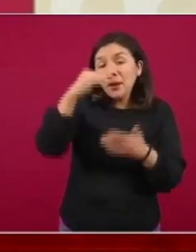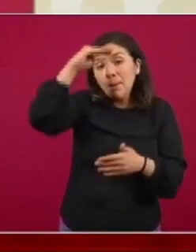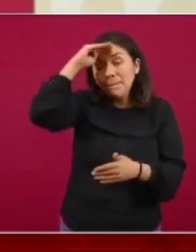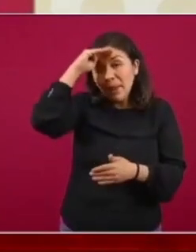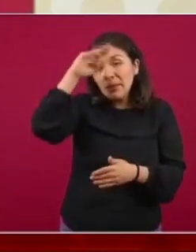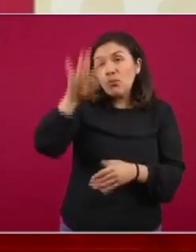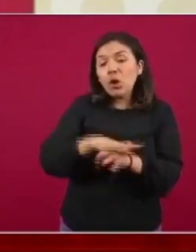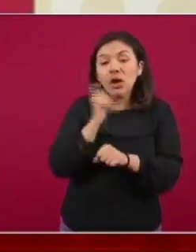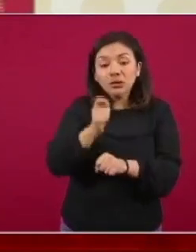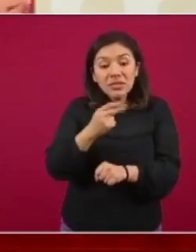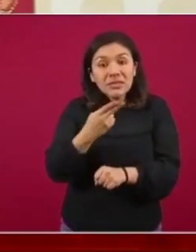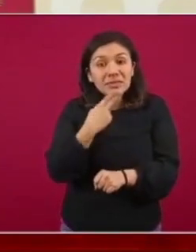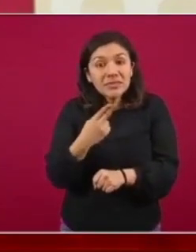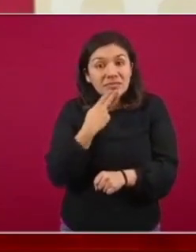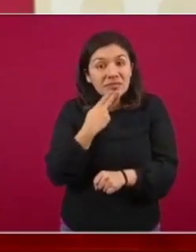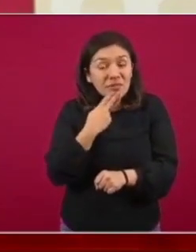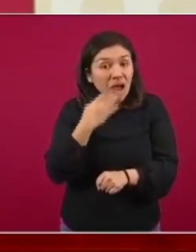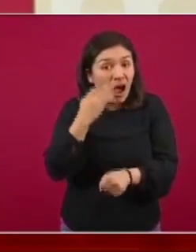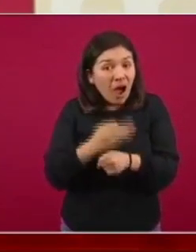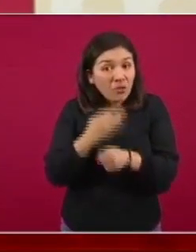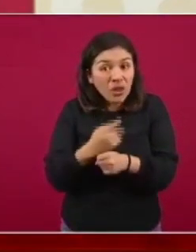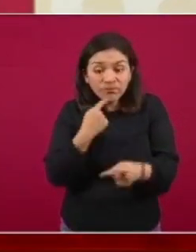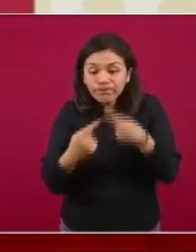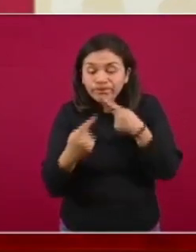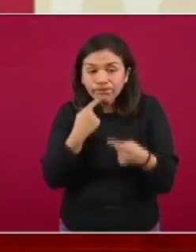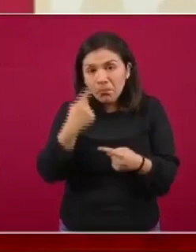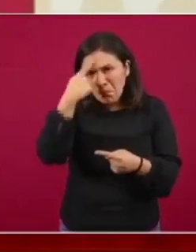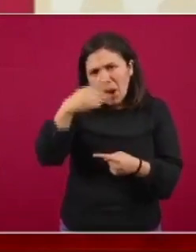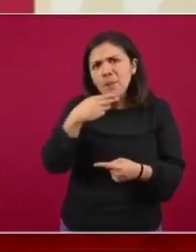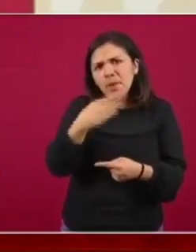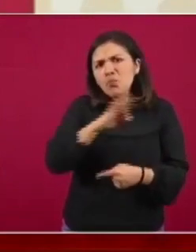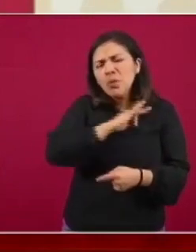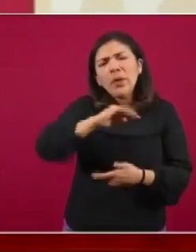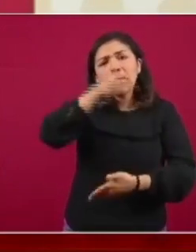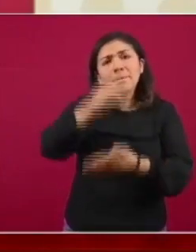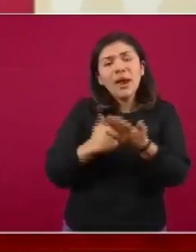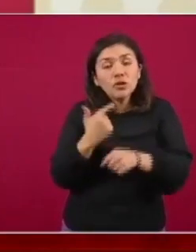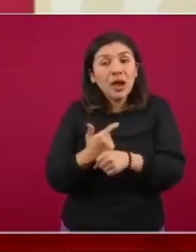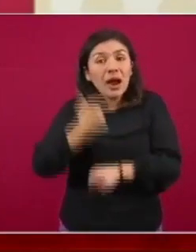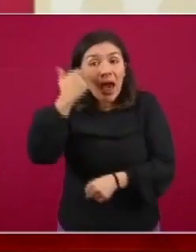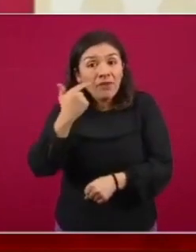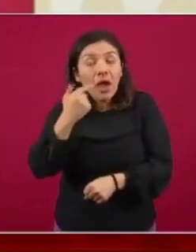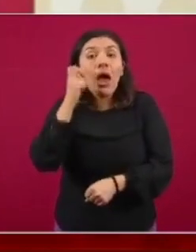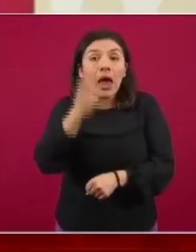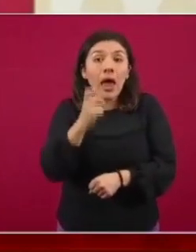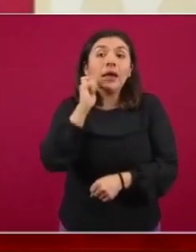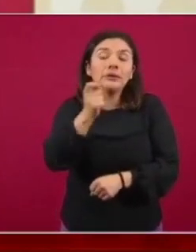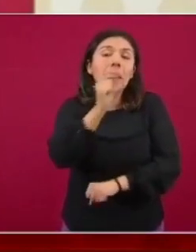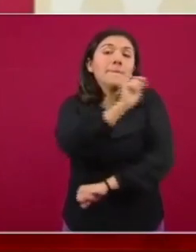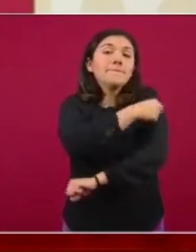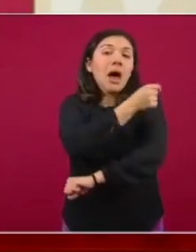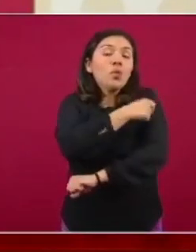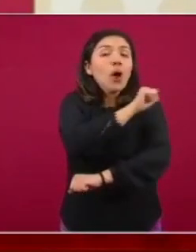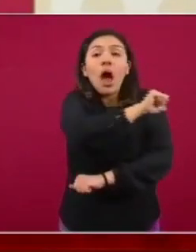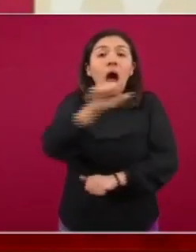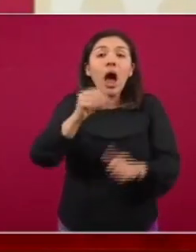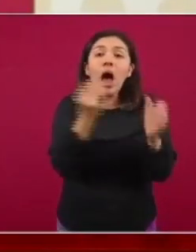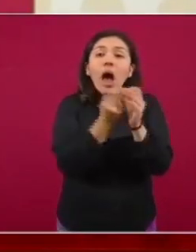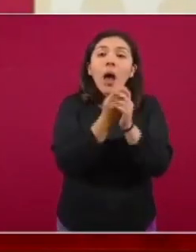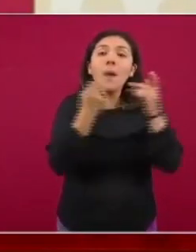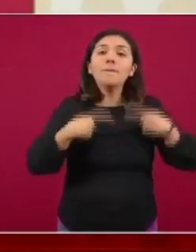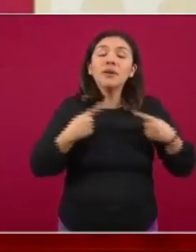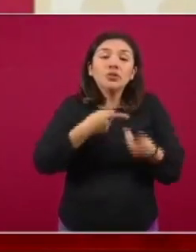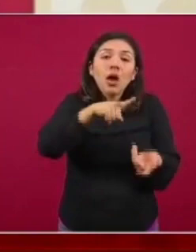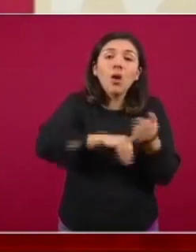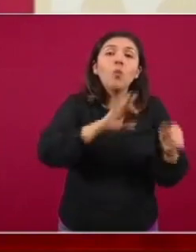por su efectividad, que no es muy alta, pero es buena para la disminución de complicaciones, es justo vacunar a aquellas personas que tienen